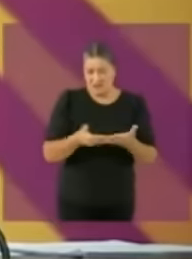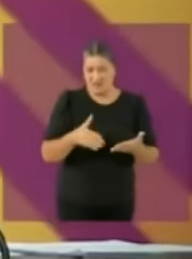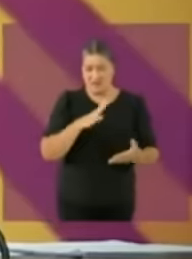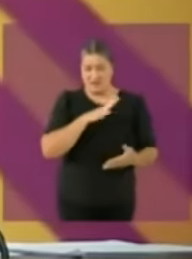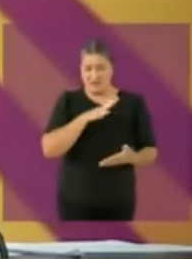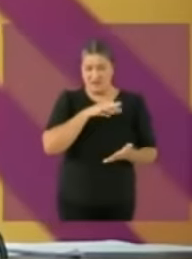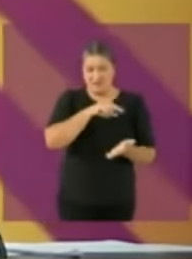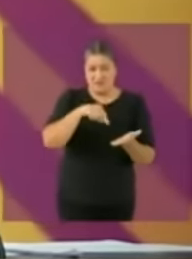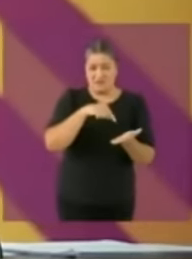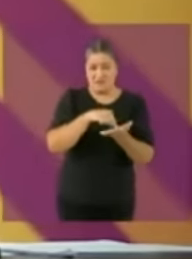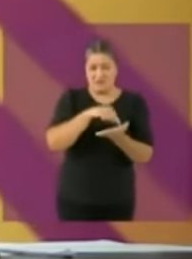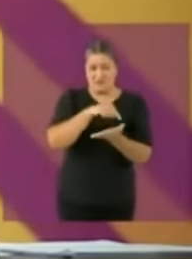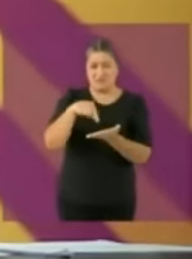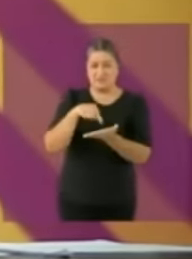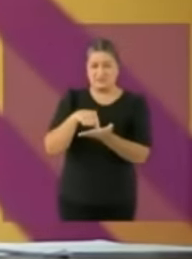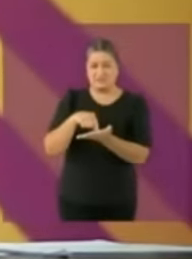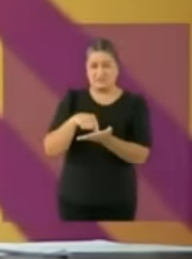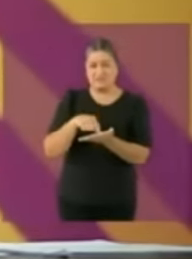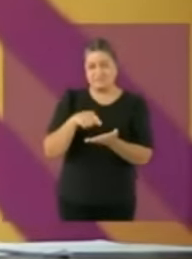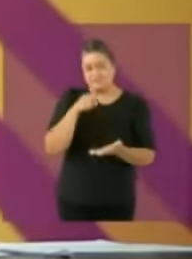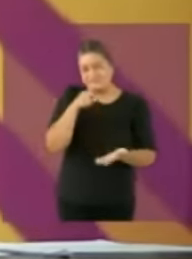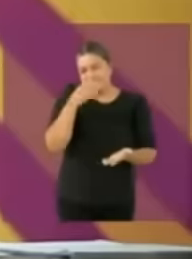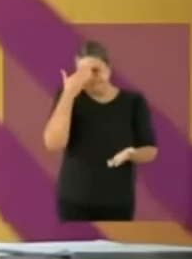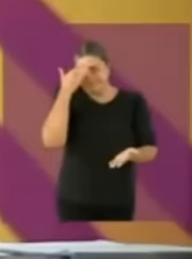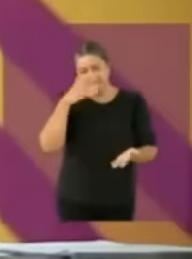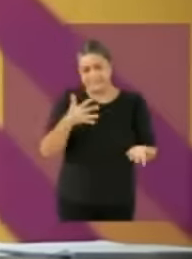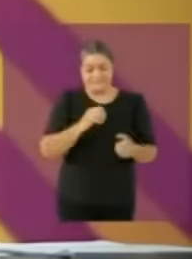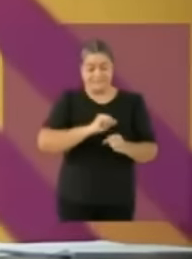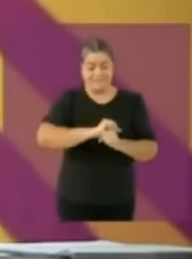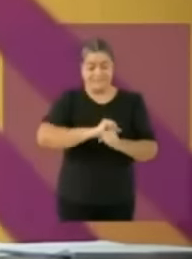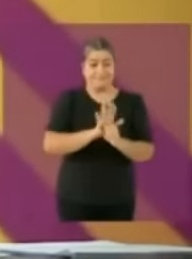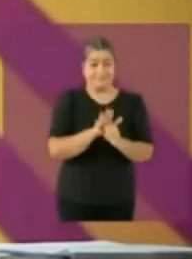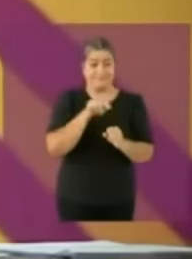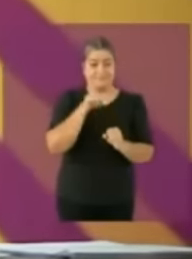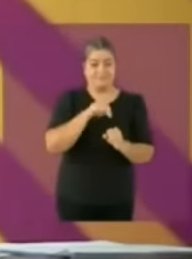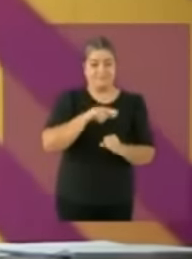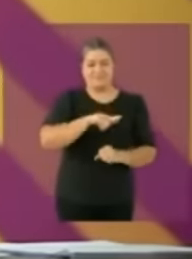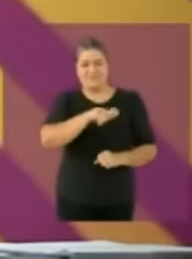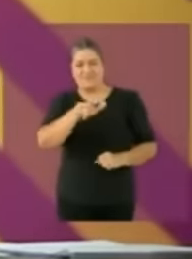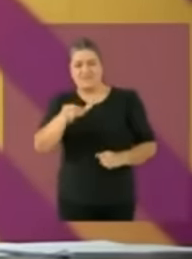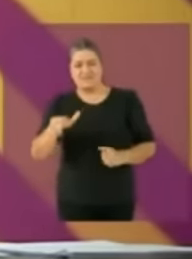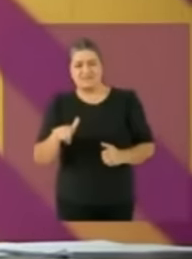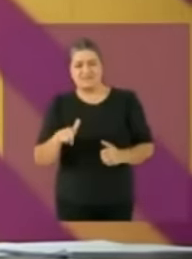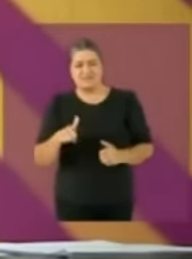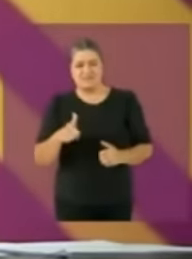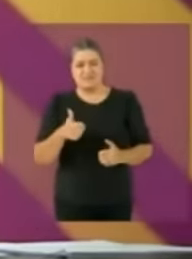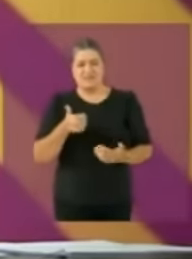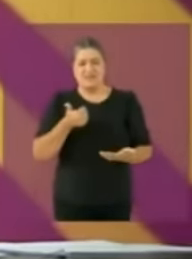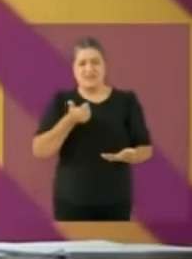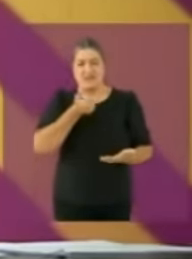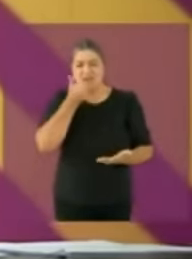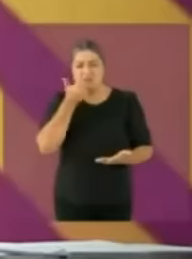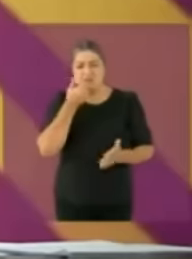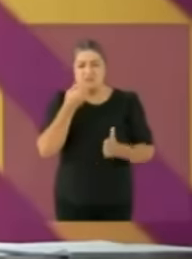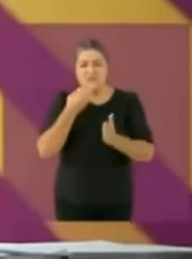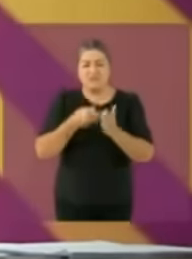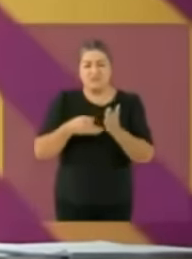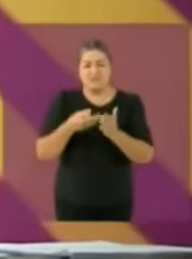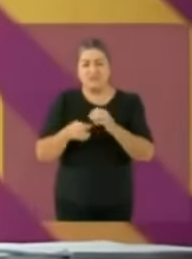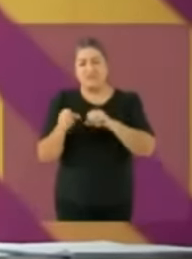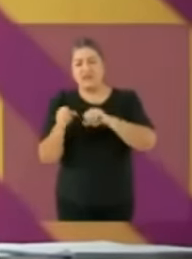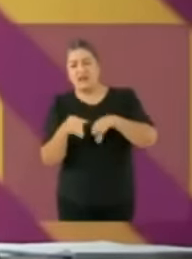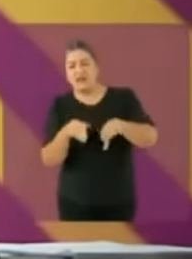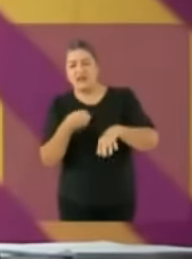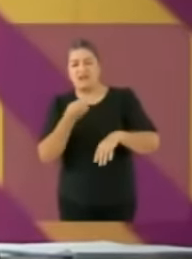cara seria, con el gesto duro a lo largo de casi todo el debate. Y bueno, al final lo